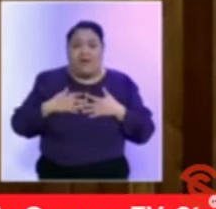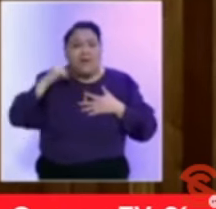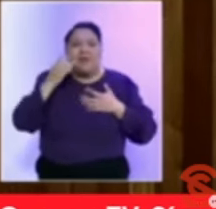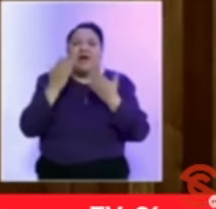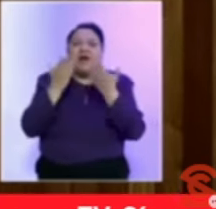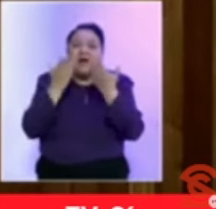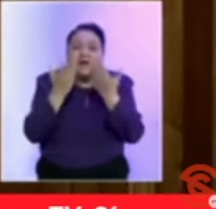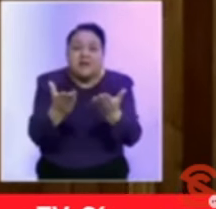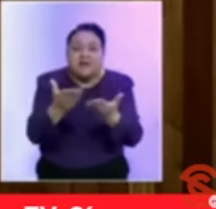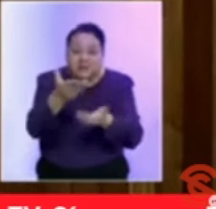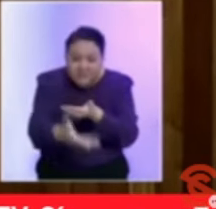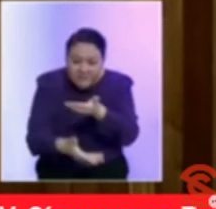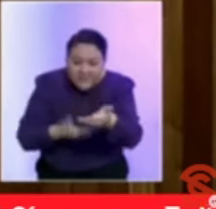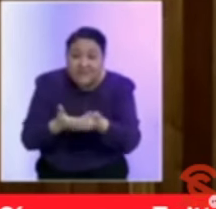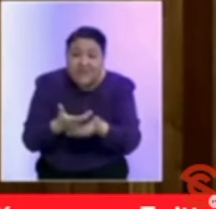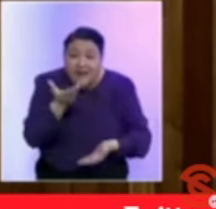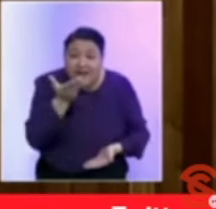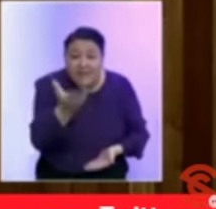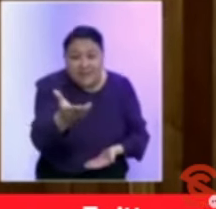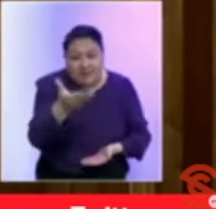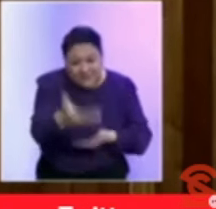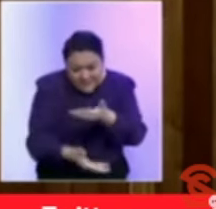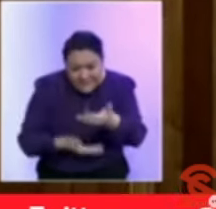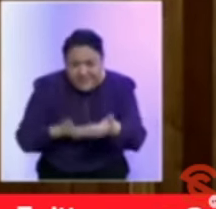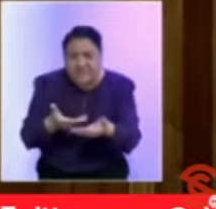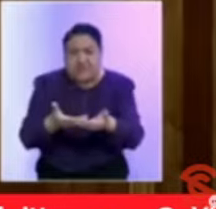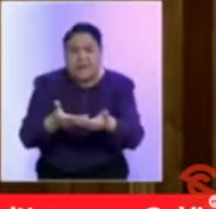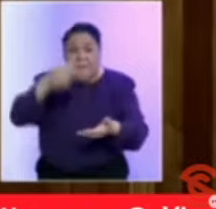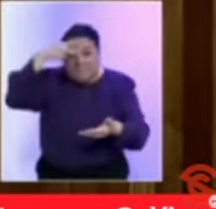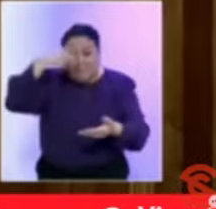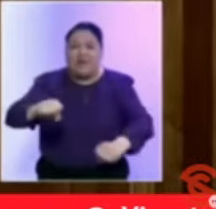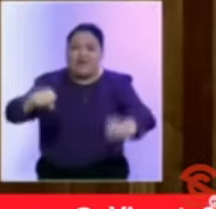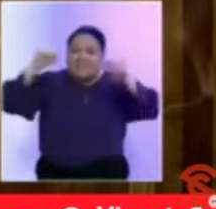patria y a mi pueblo que viva